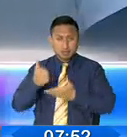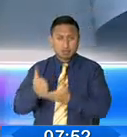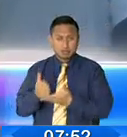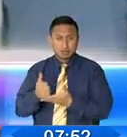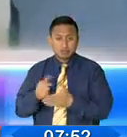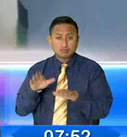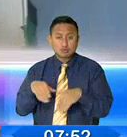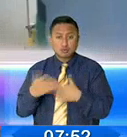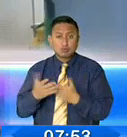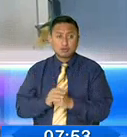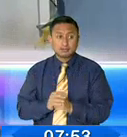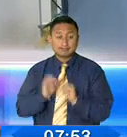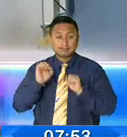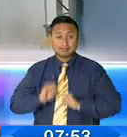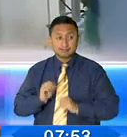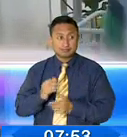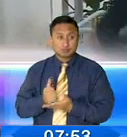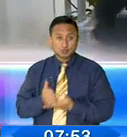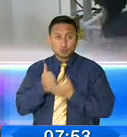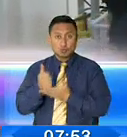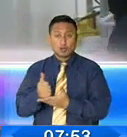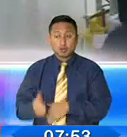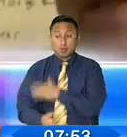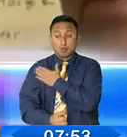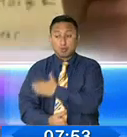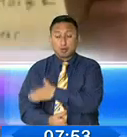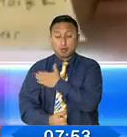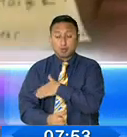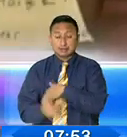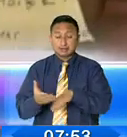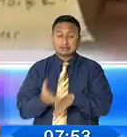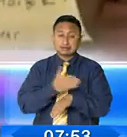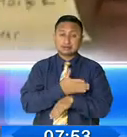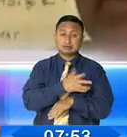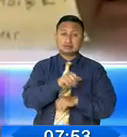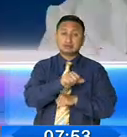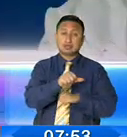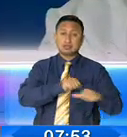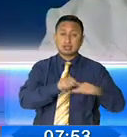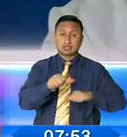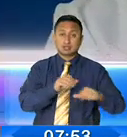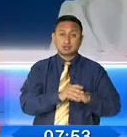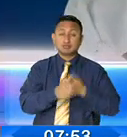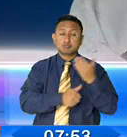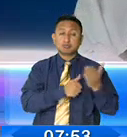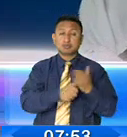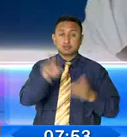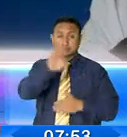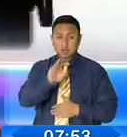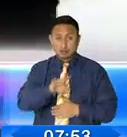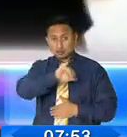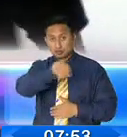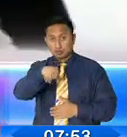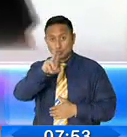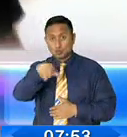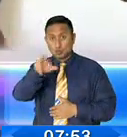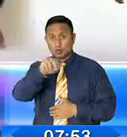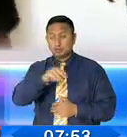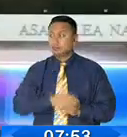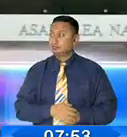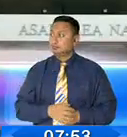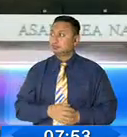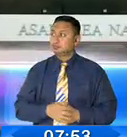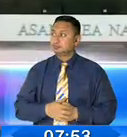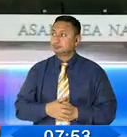de un presunto tráfico de influencias durante la administración del Ministerio de Salud a cargo de Juan Carlos Ceballos, informó